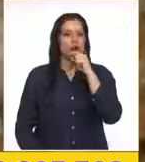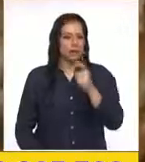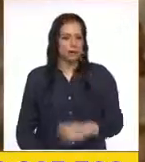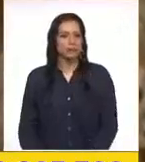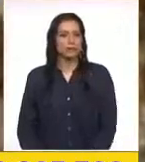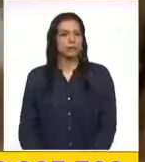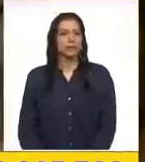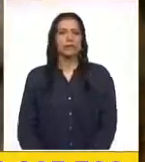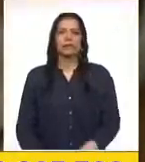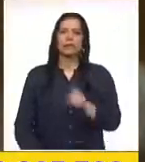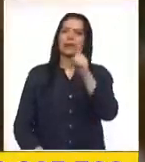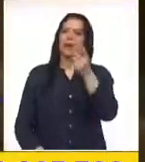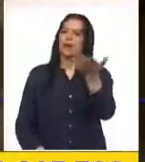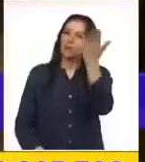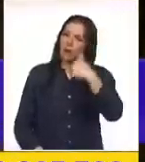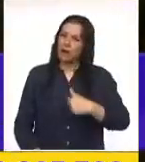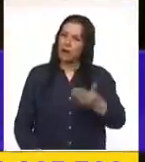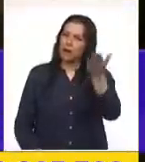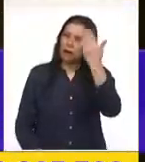¿Puede bajar?